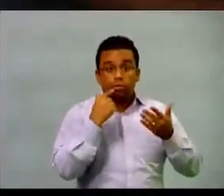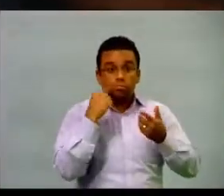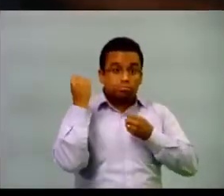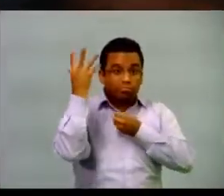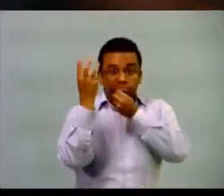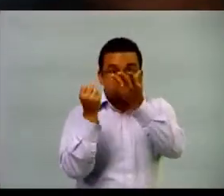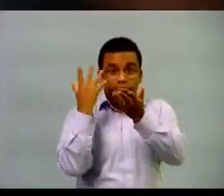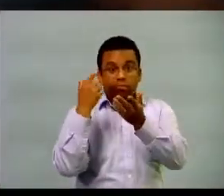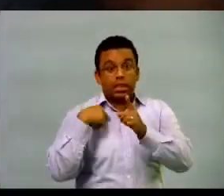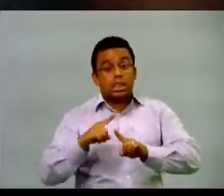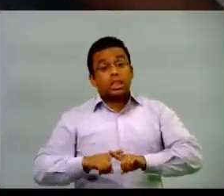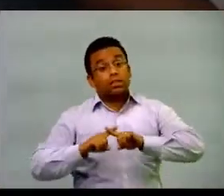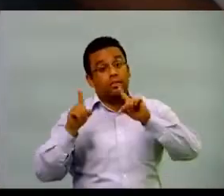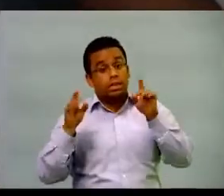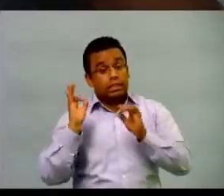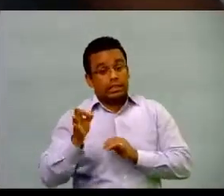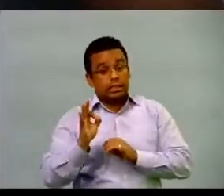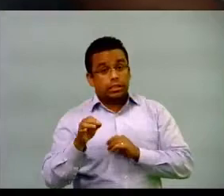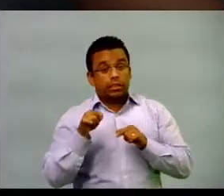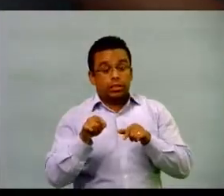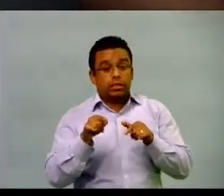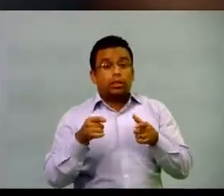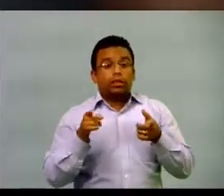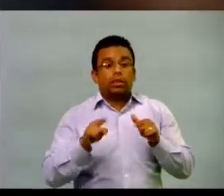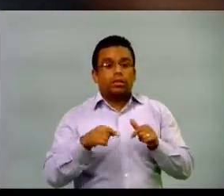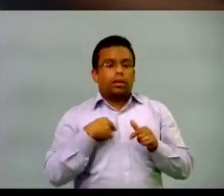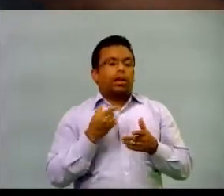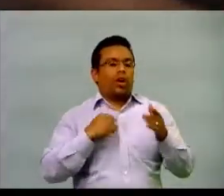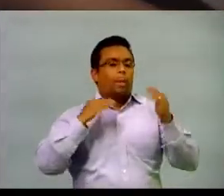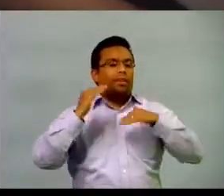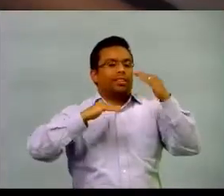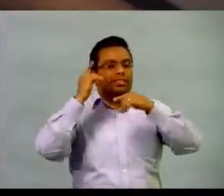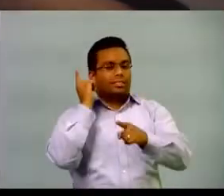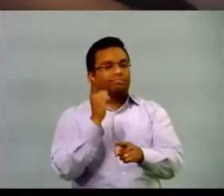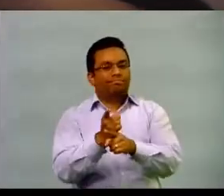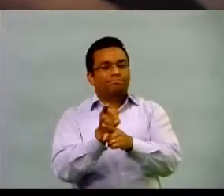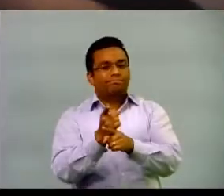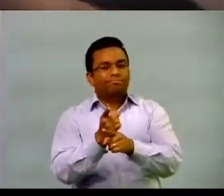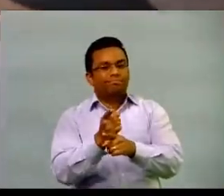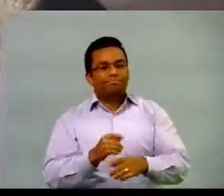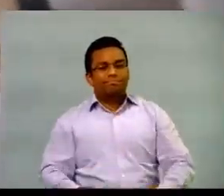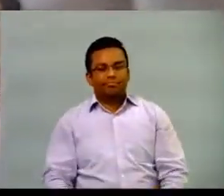diferente y alejada de toda presión por desarrollar esta competencia.